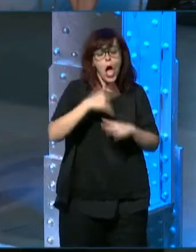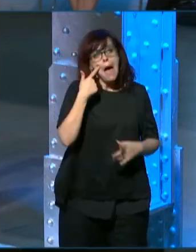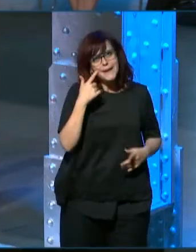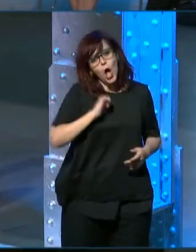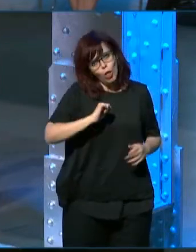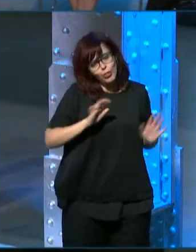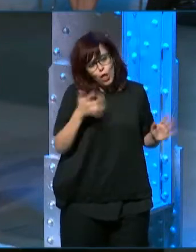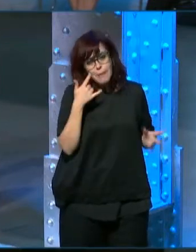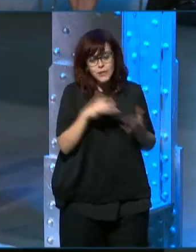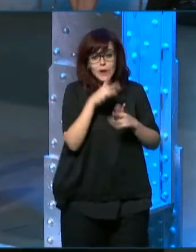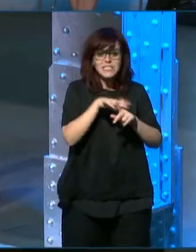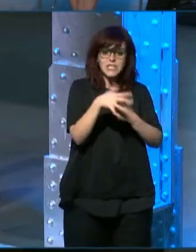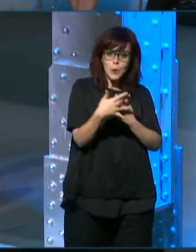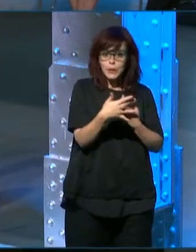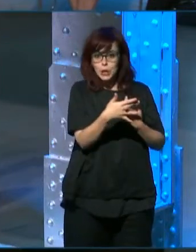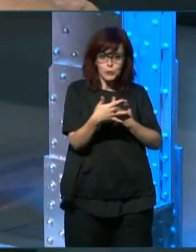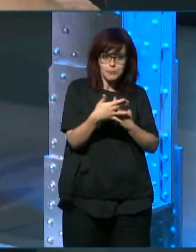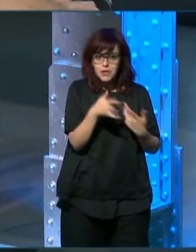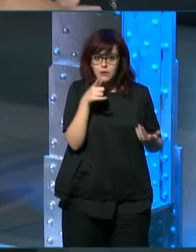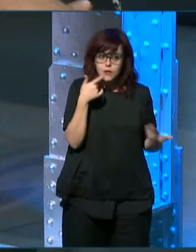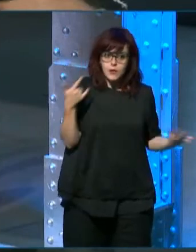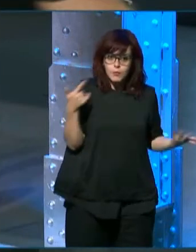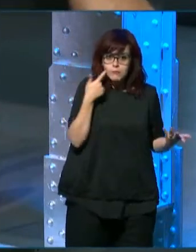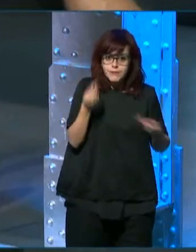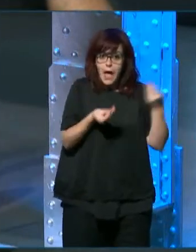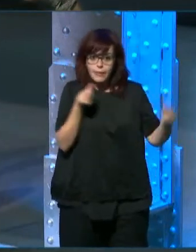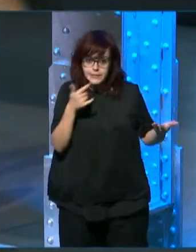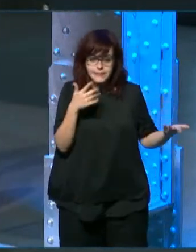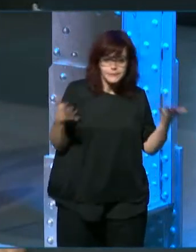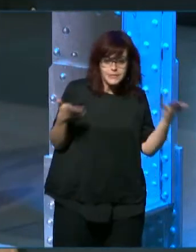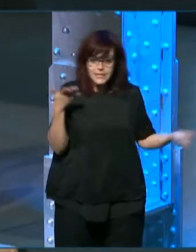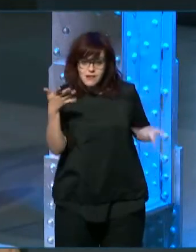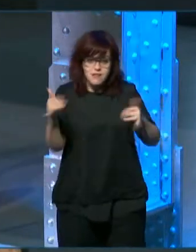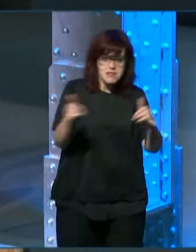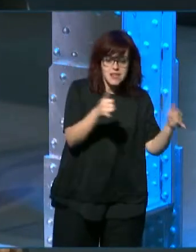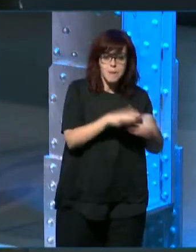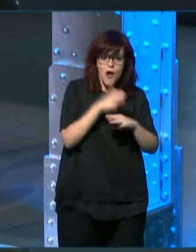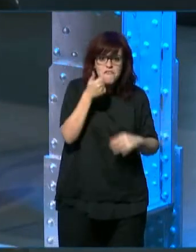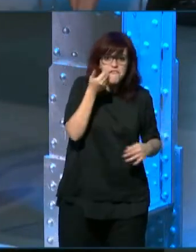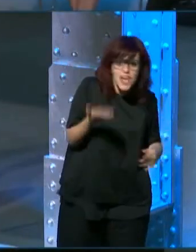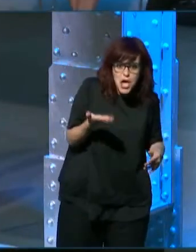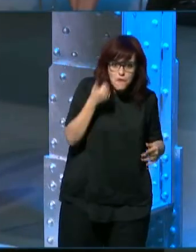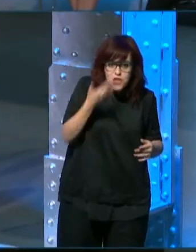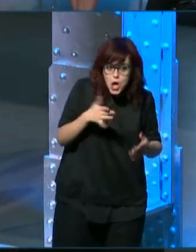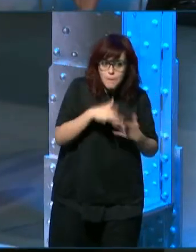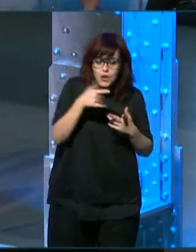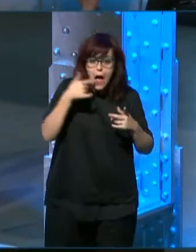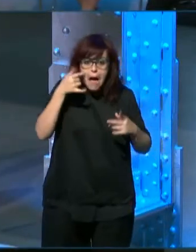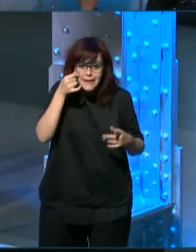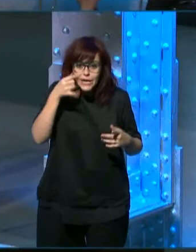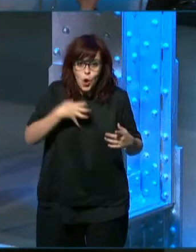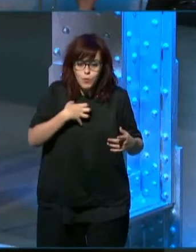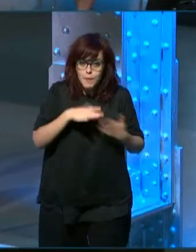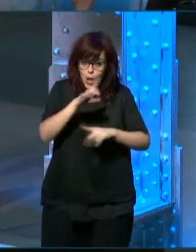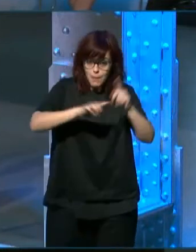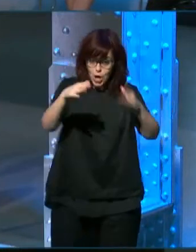quedarte como tú en un estadio ahí en intermedio. Pero si tú eres muy guapo o muy feo, no hay ningún problema, no hay ningún